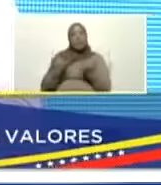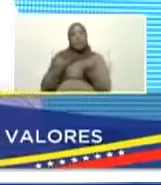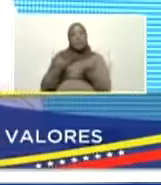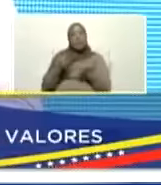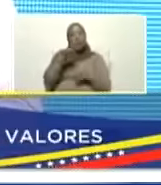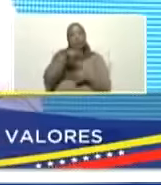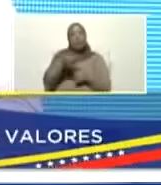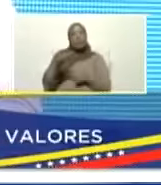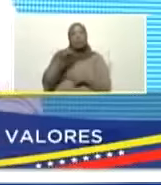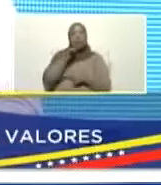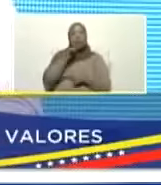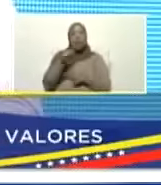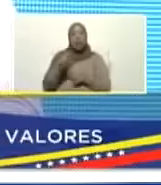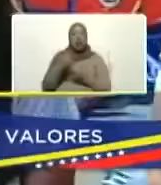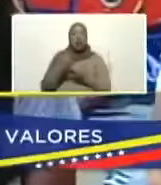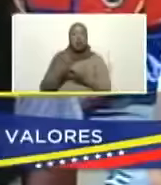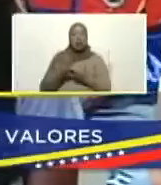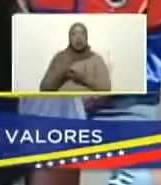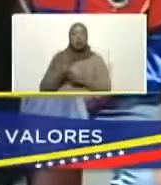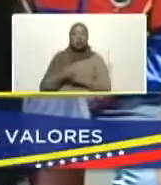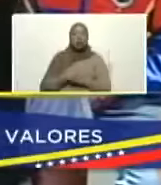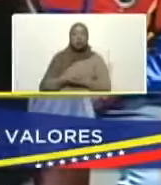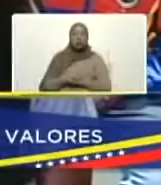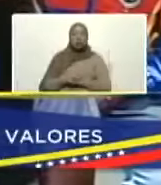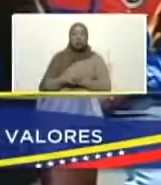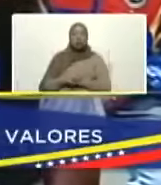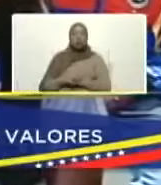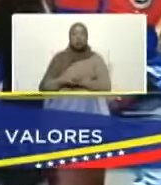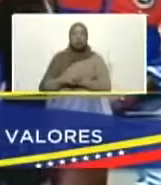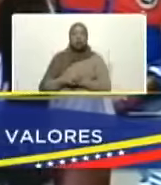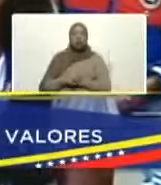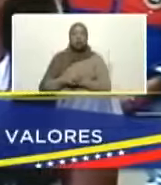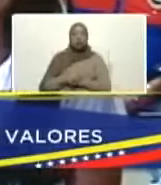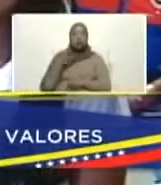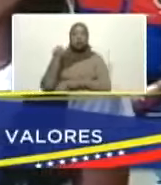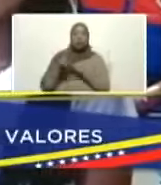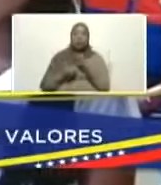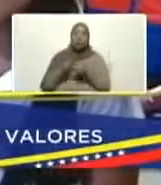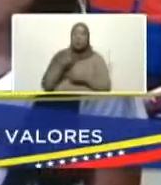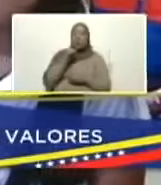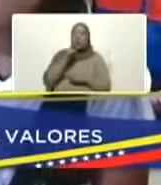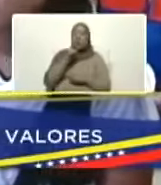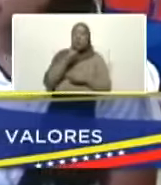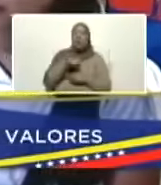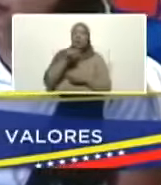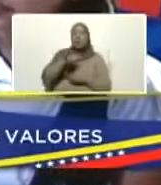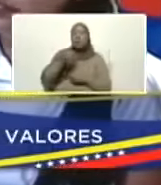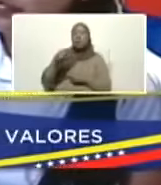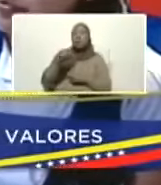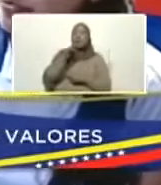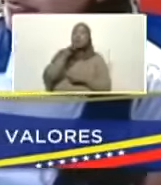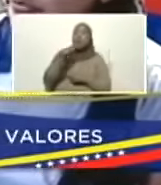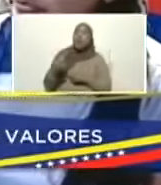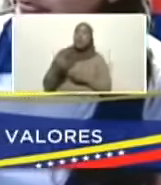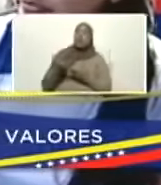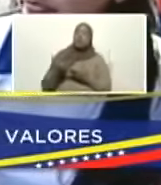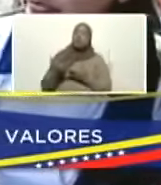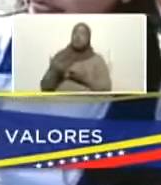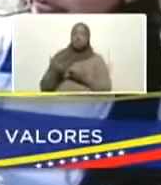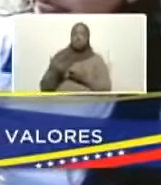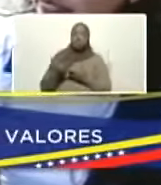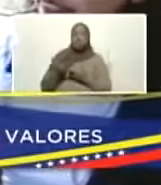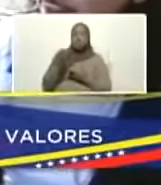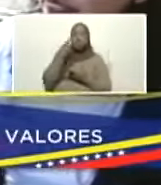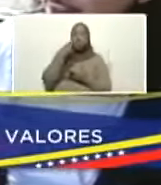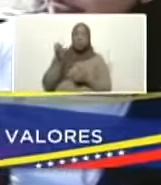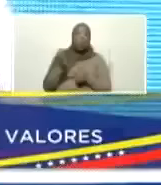gente mala, por eso también me lo decía mi mamá, mijo, cuídese que hay gente mala en este mundo. Y mire que he